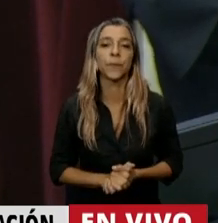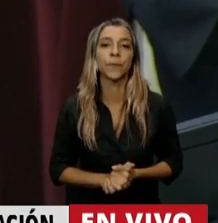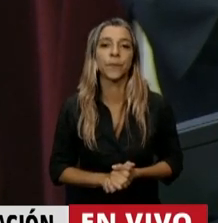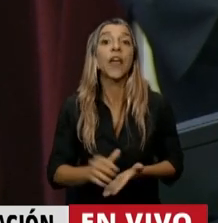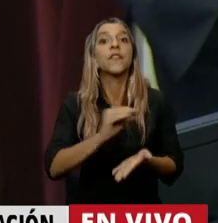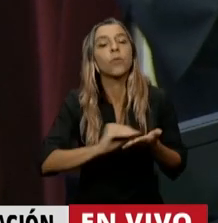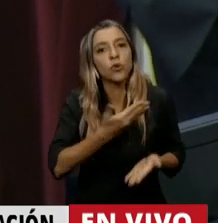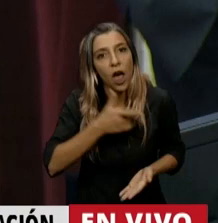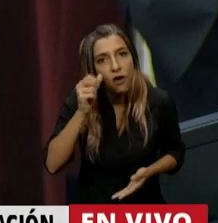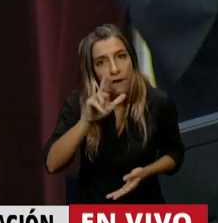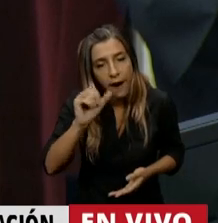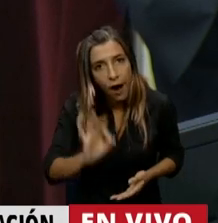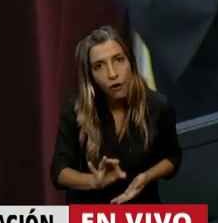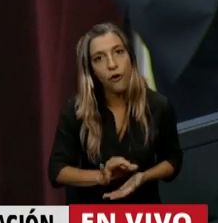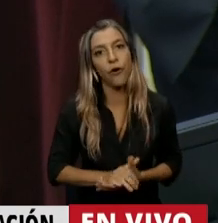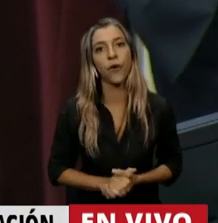Diputado Ferraro.